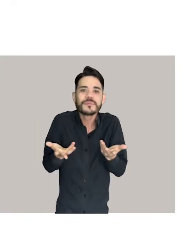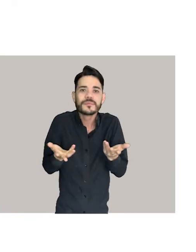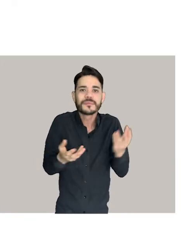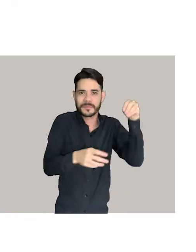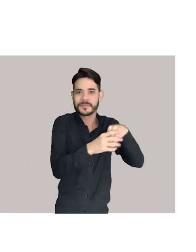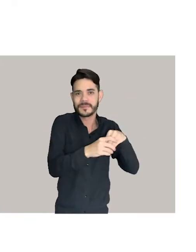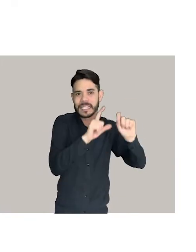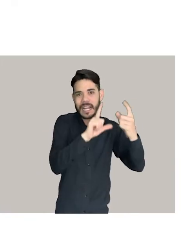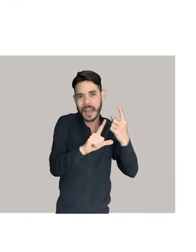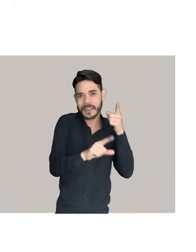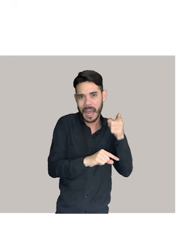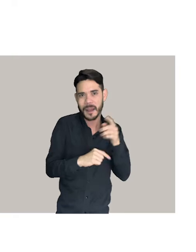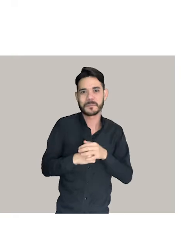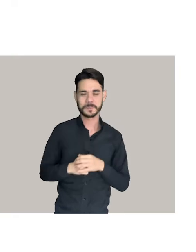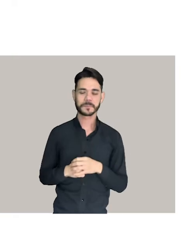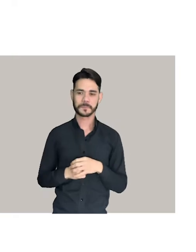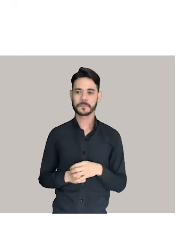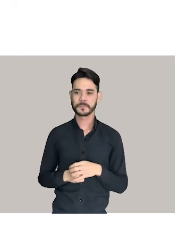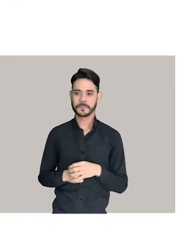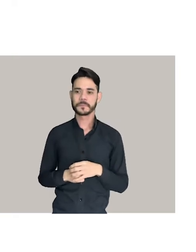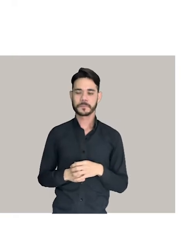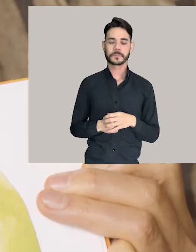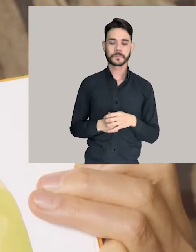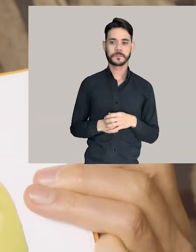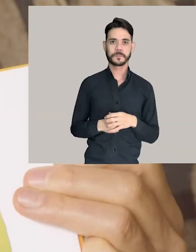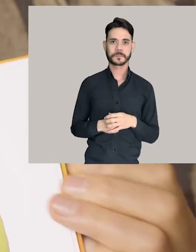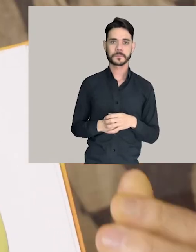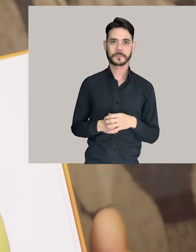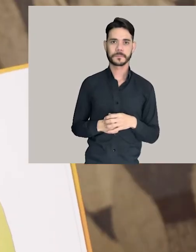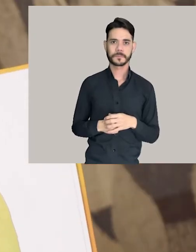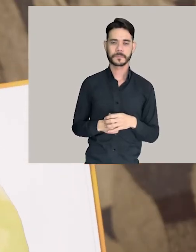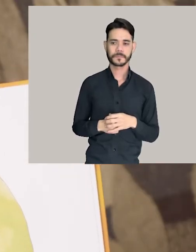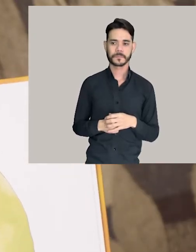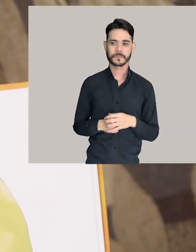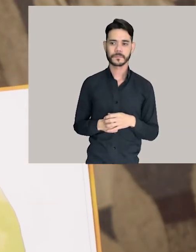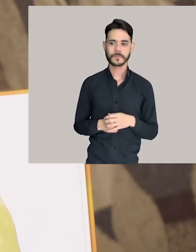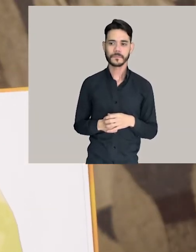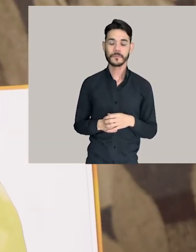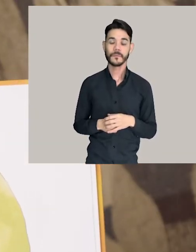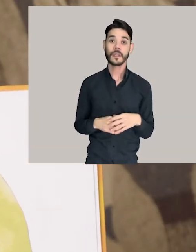al hacerlo en el sistema digital.